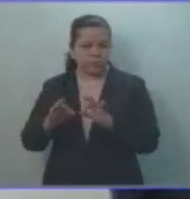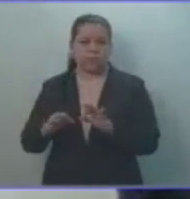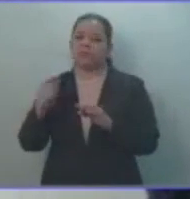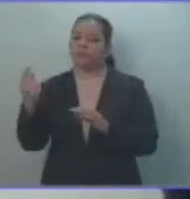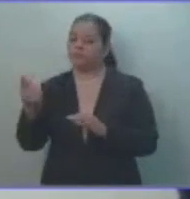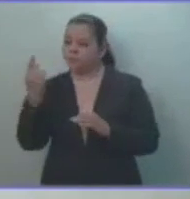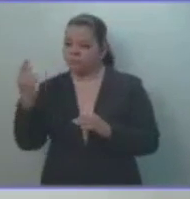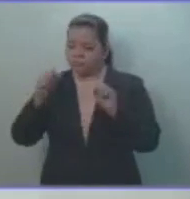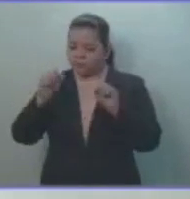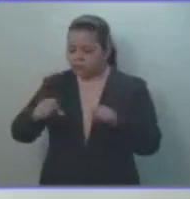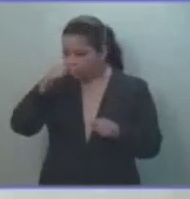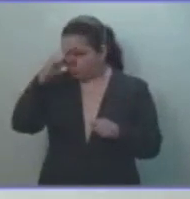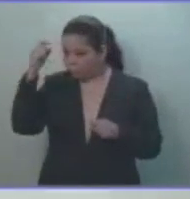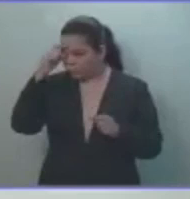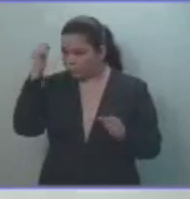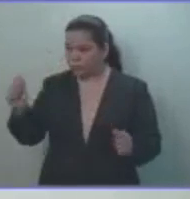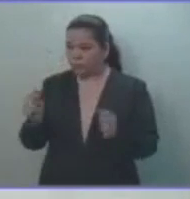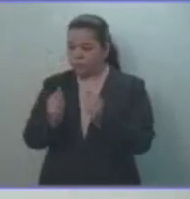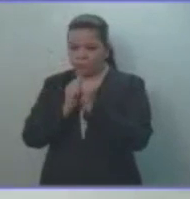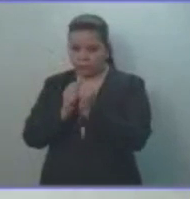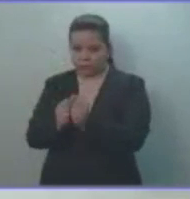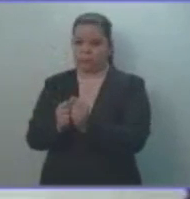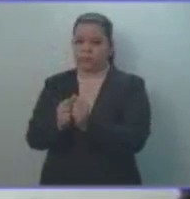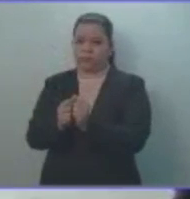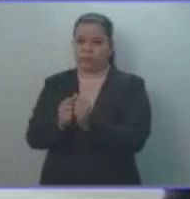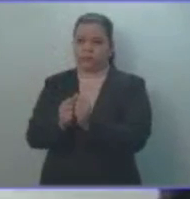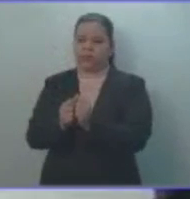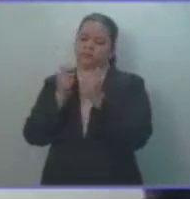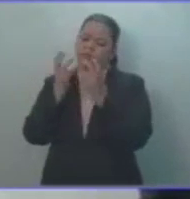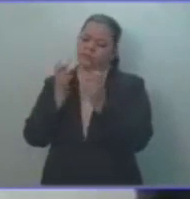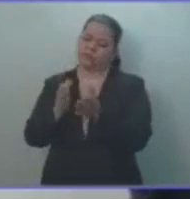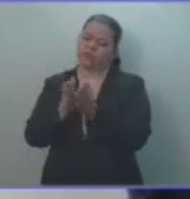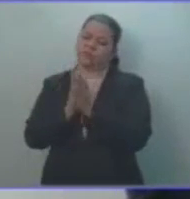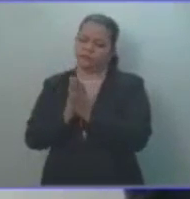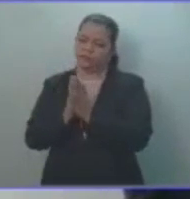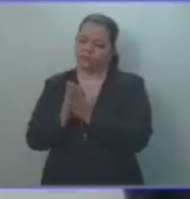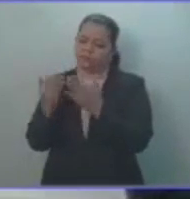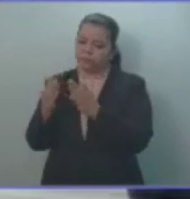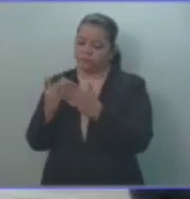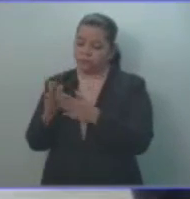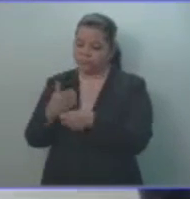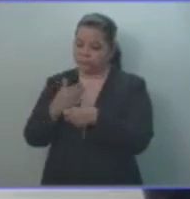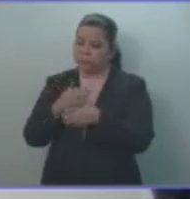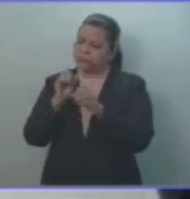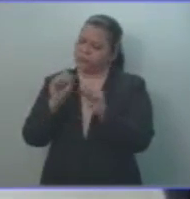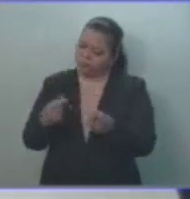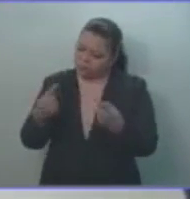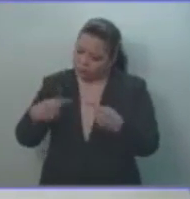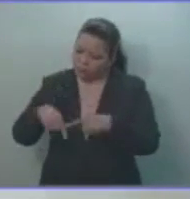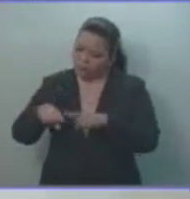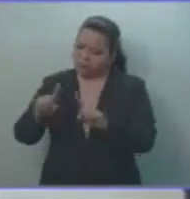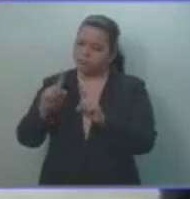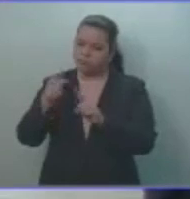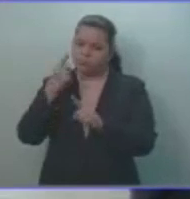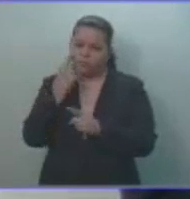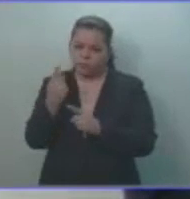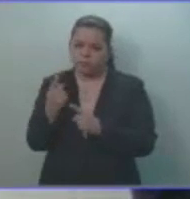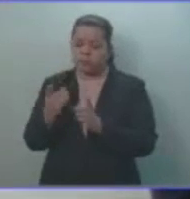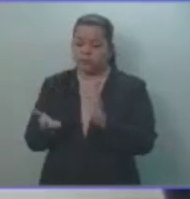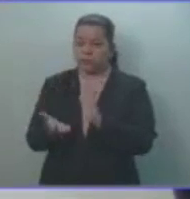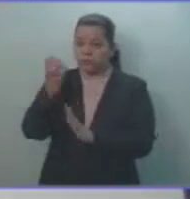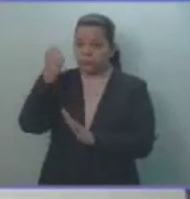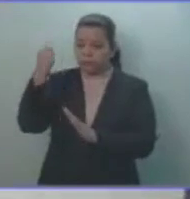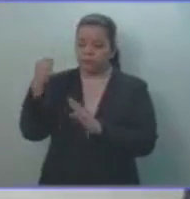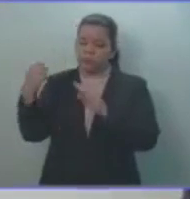juntos hacia el desarrollo de El Salvador. Les pido a las diferentes fuerzas políticas que continúen priorizando el diálogo y